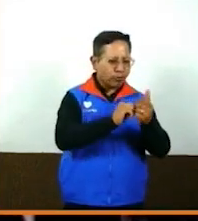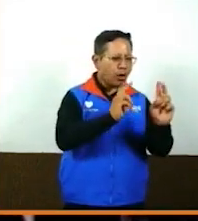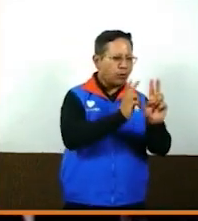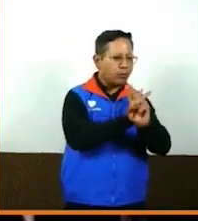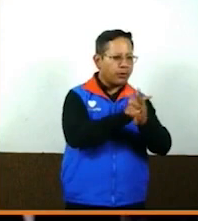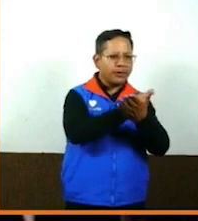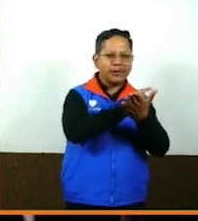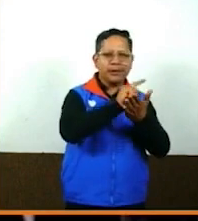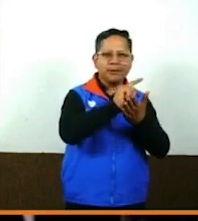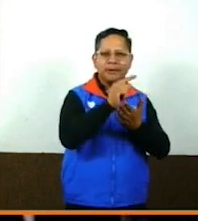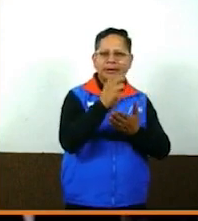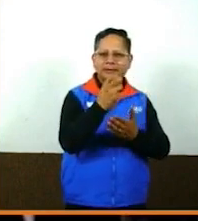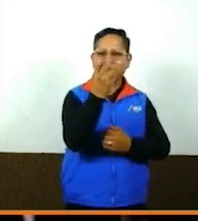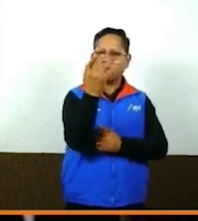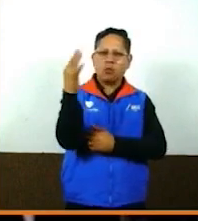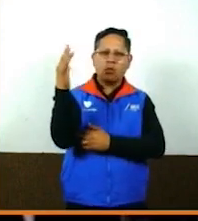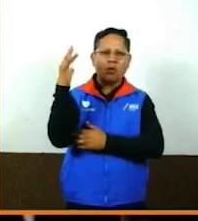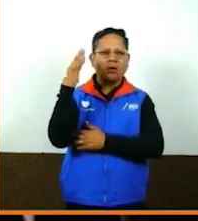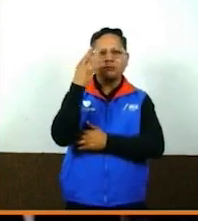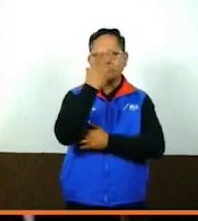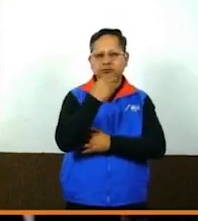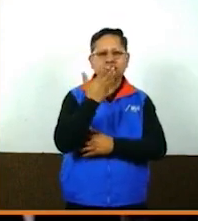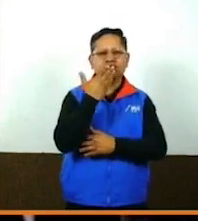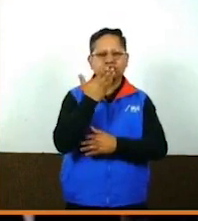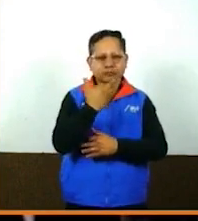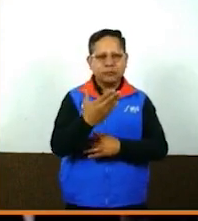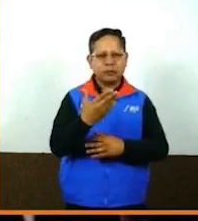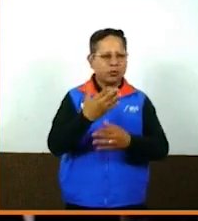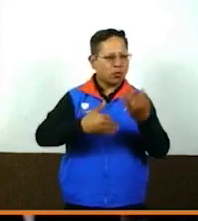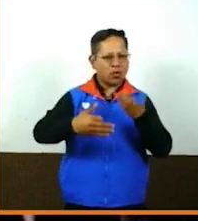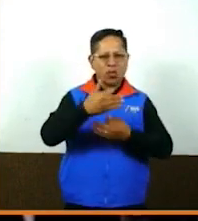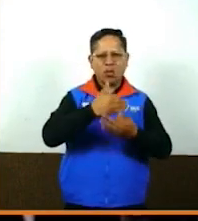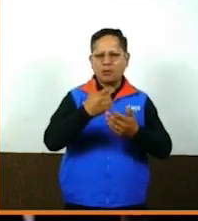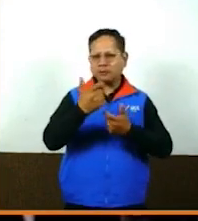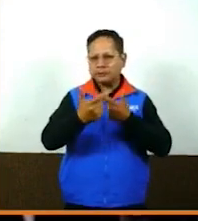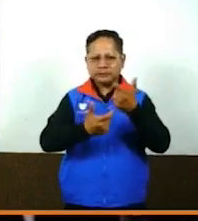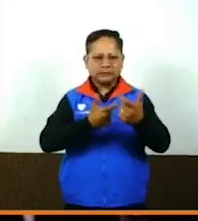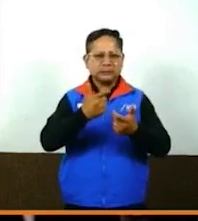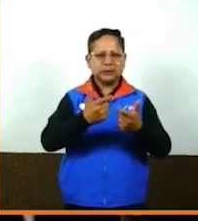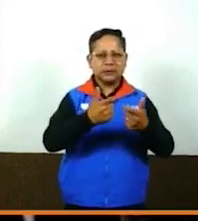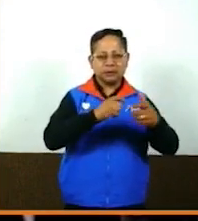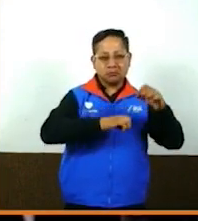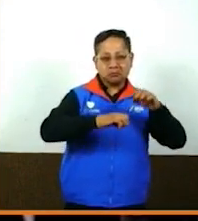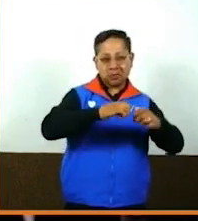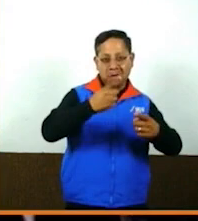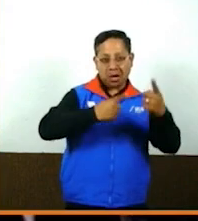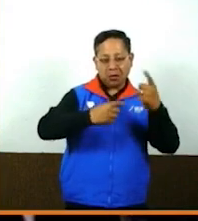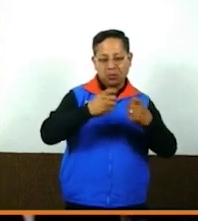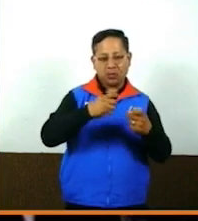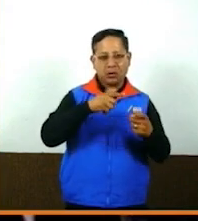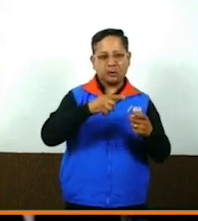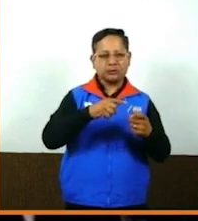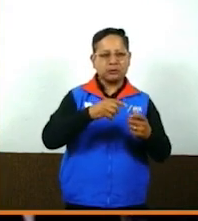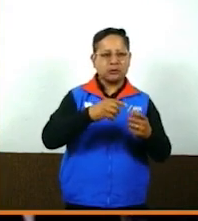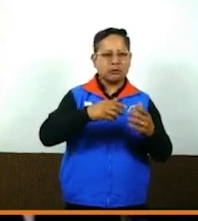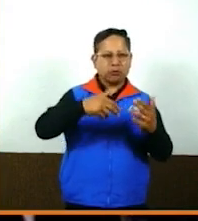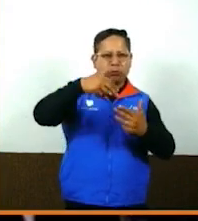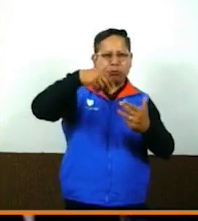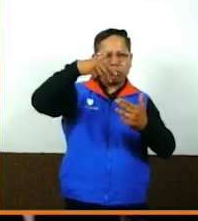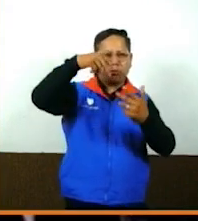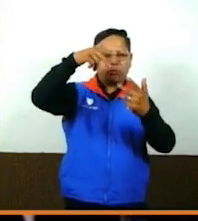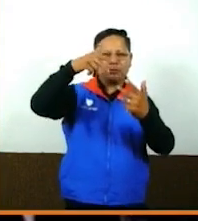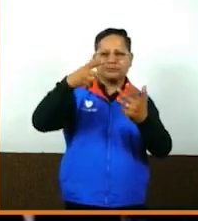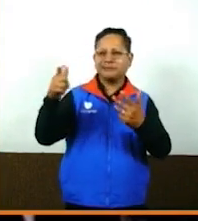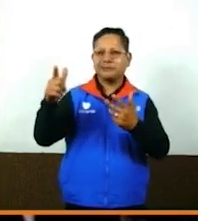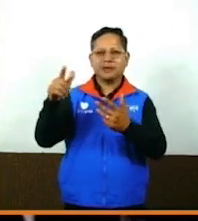bosque lo puede monetizar y vender sus bonos de carbono y todos felices y contentos, y empresas que por una u otra razón contaminan, por más que ahorremos